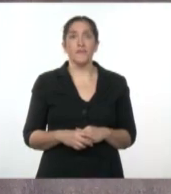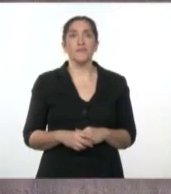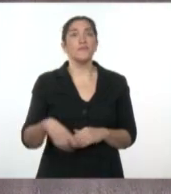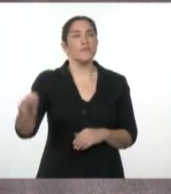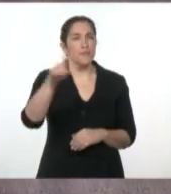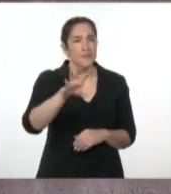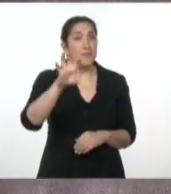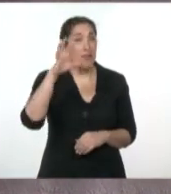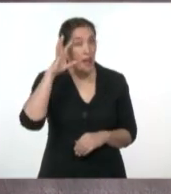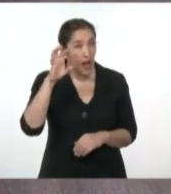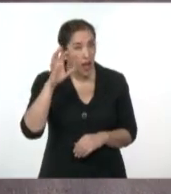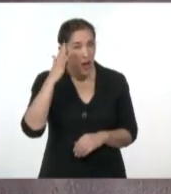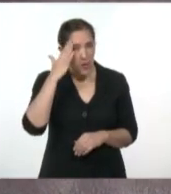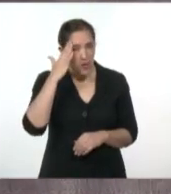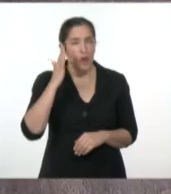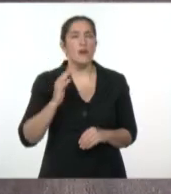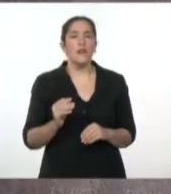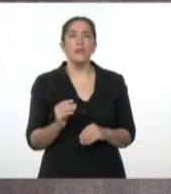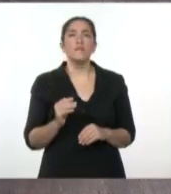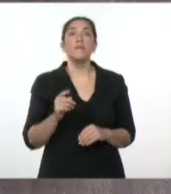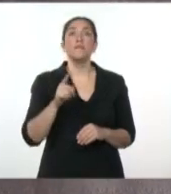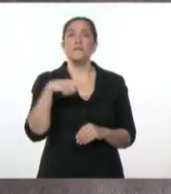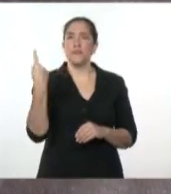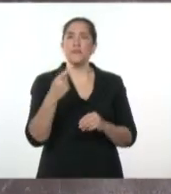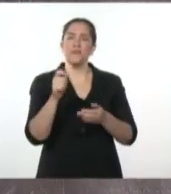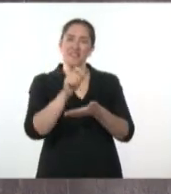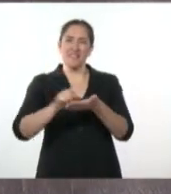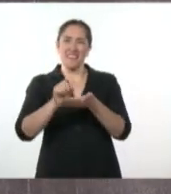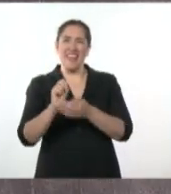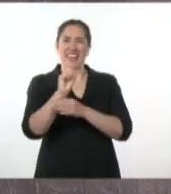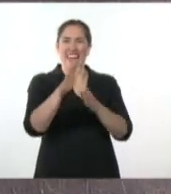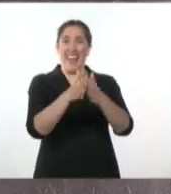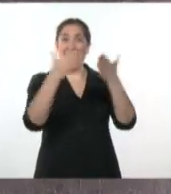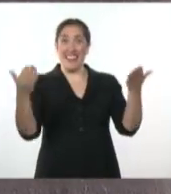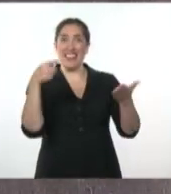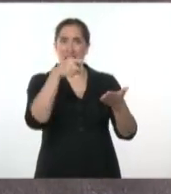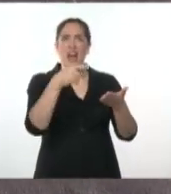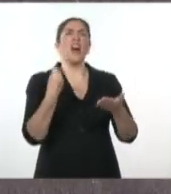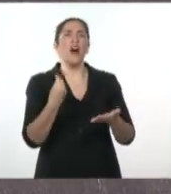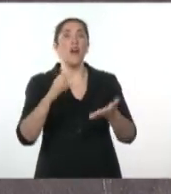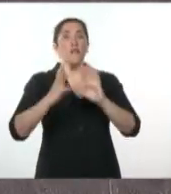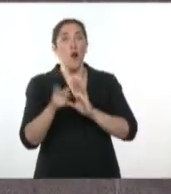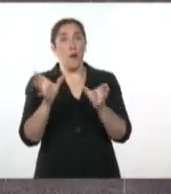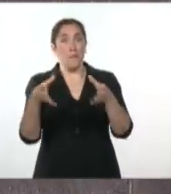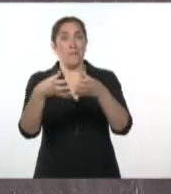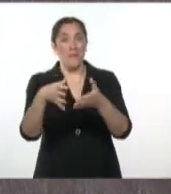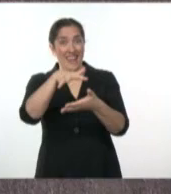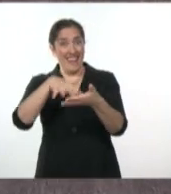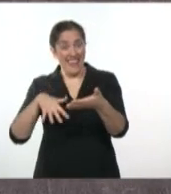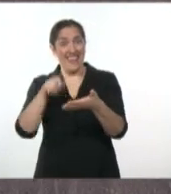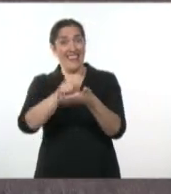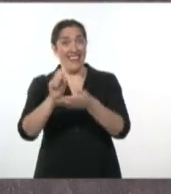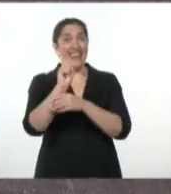Recordemos que dijimos que la carta de los lectores es un género que permite a las personas poner en